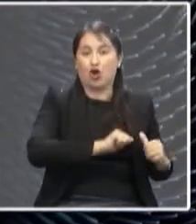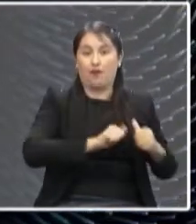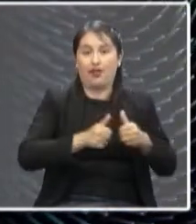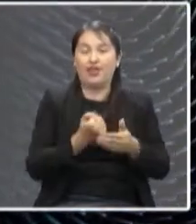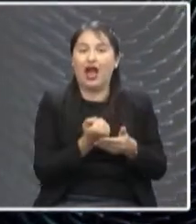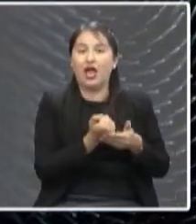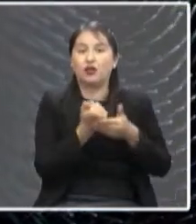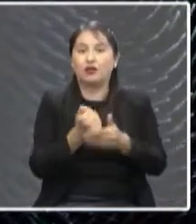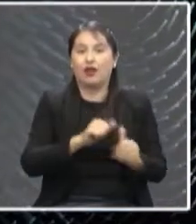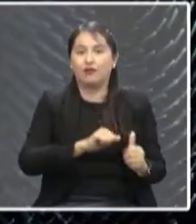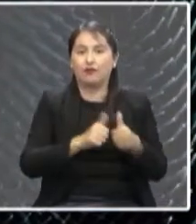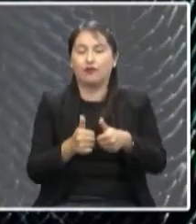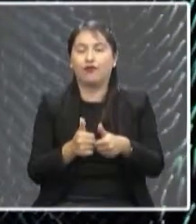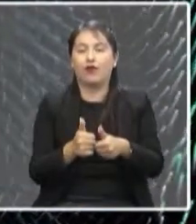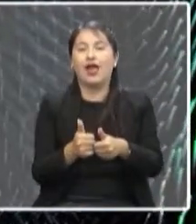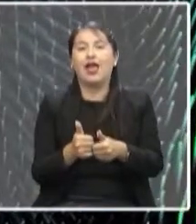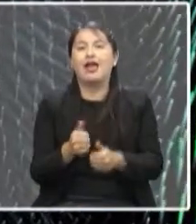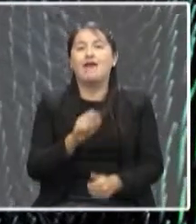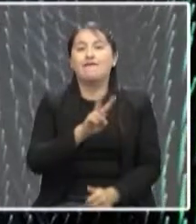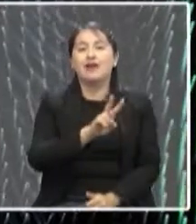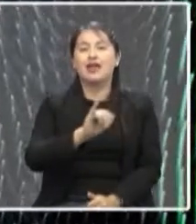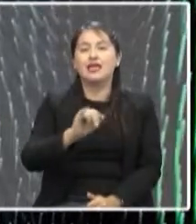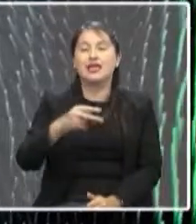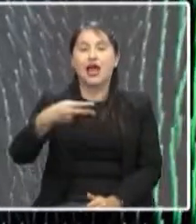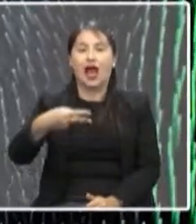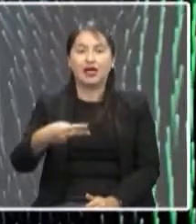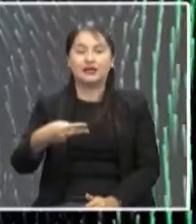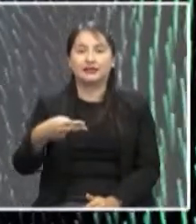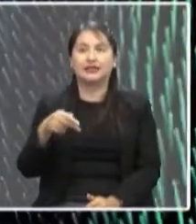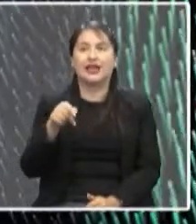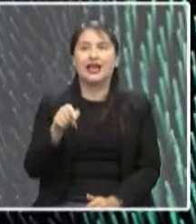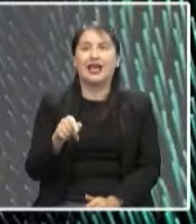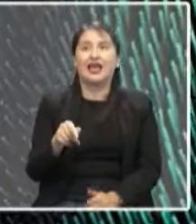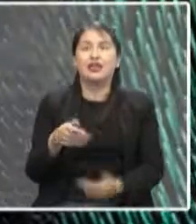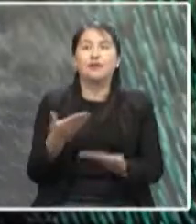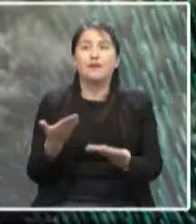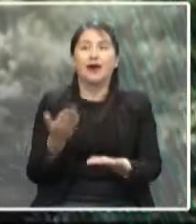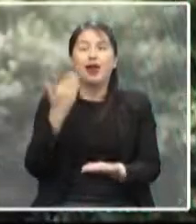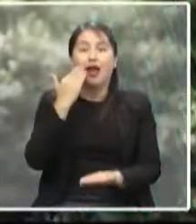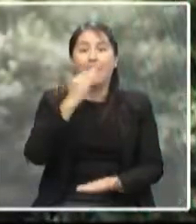combatir el VIH de mano de UNICEF, moviendo antirretrovirales para niños.